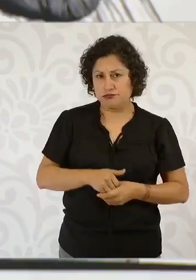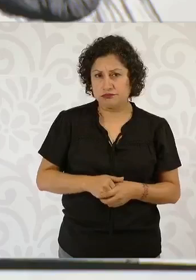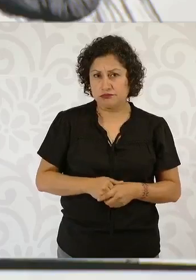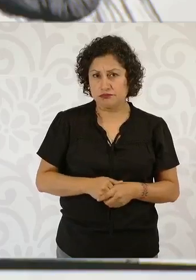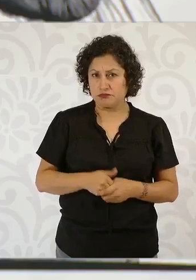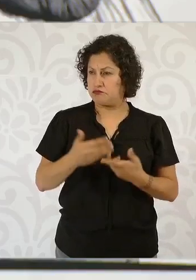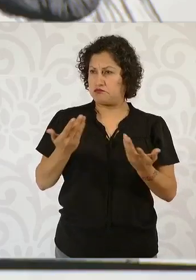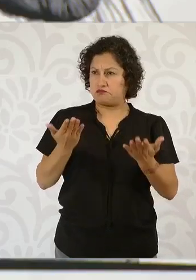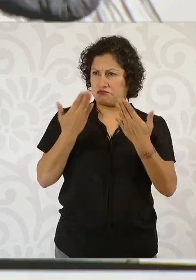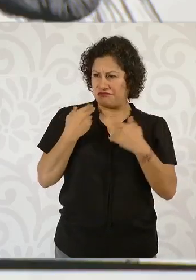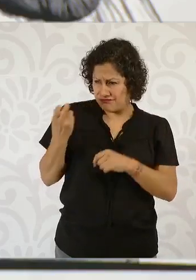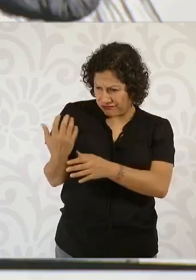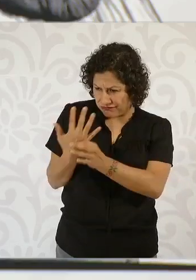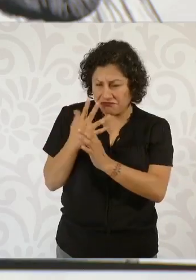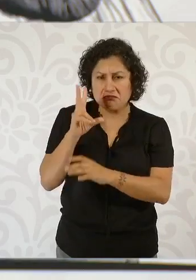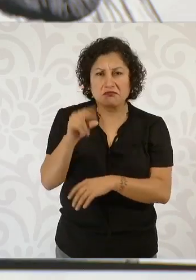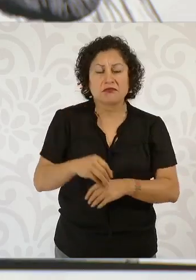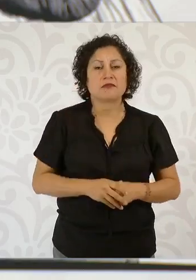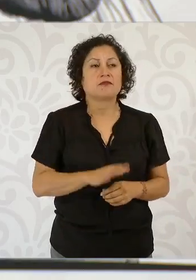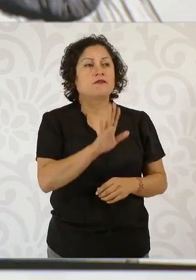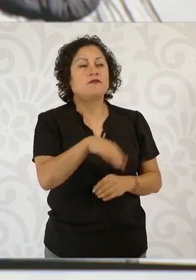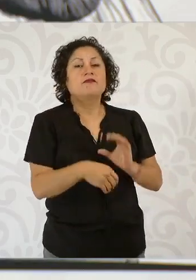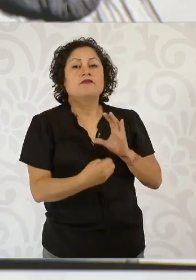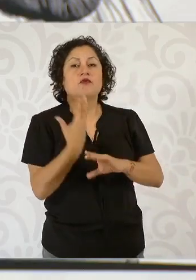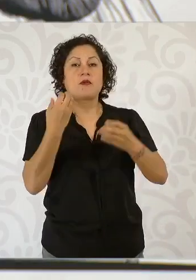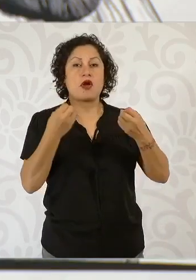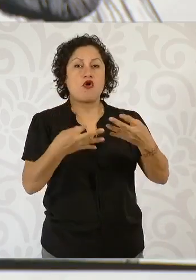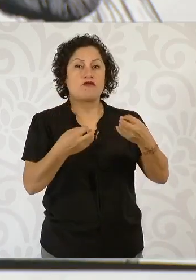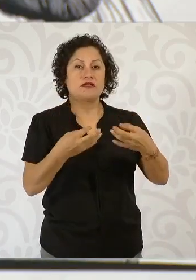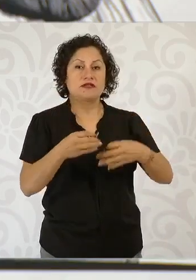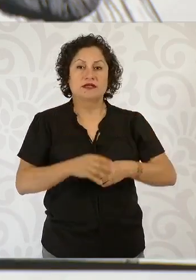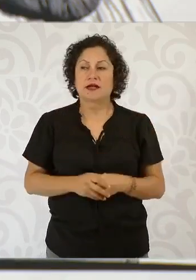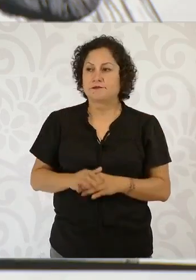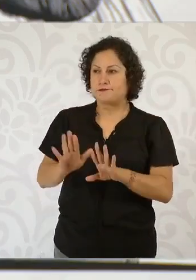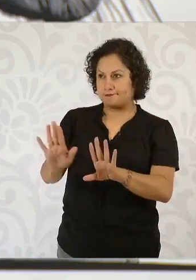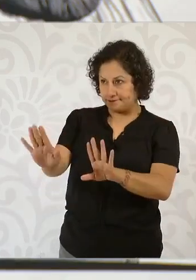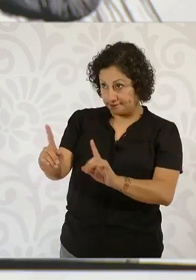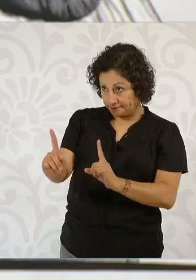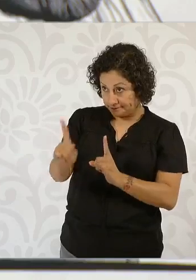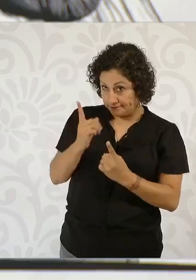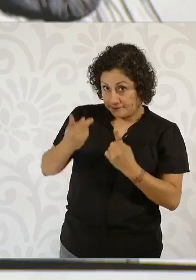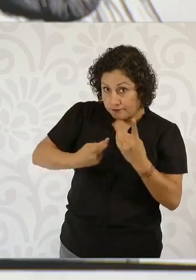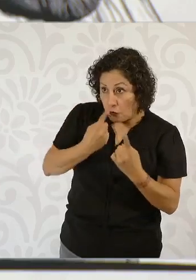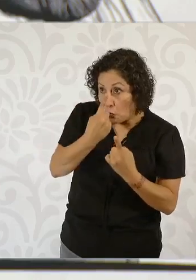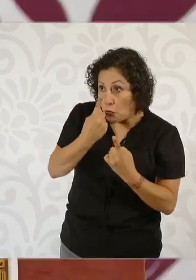No hay nada de eso. ¿Y el tema de la creación de la oficina? Bueno, primero uno y luego el otro, ¿no? Entonces,